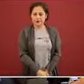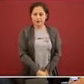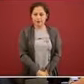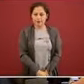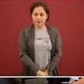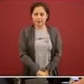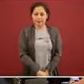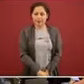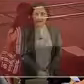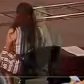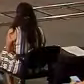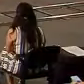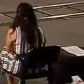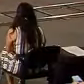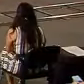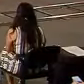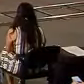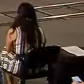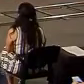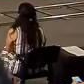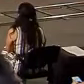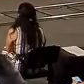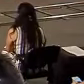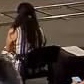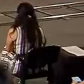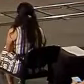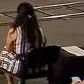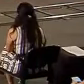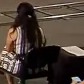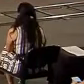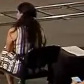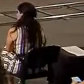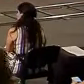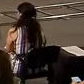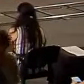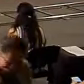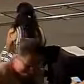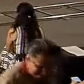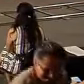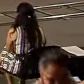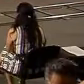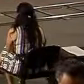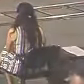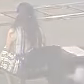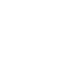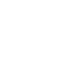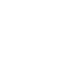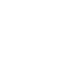Sí, por favor, todo. Gracias.